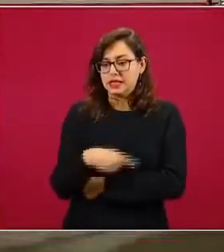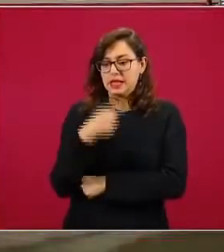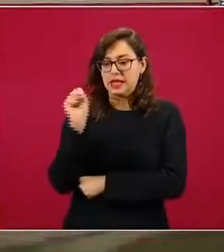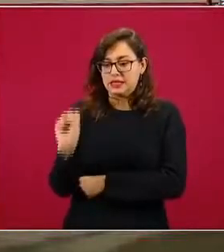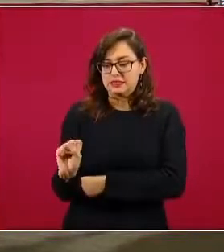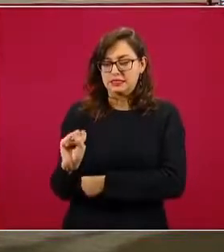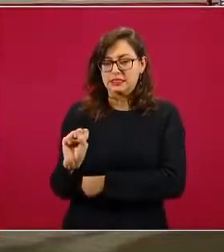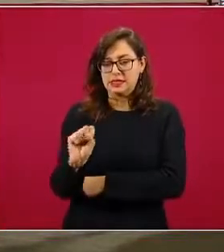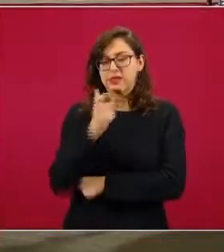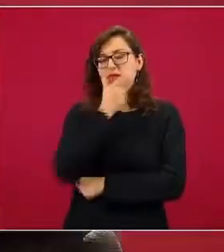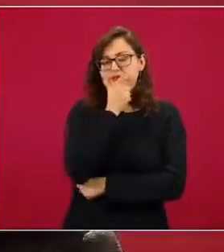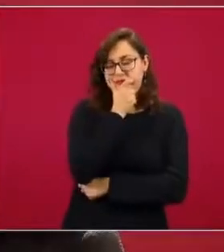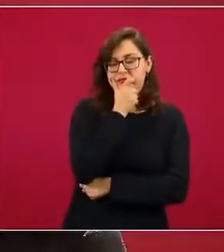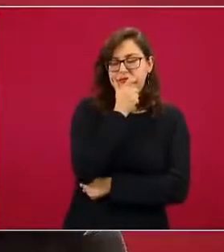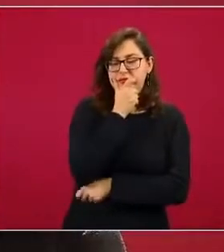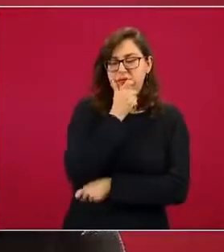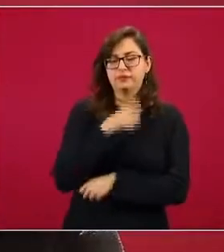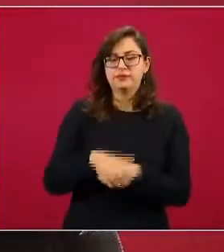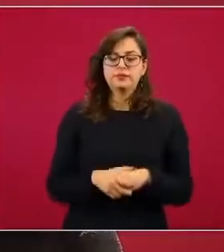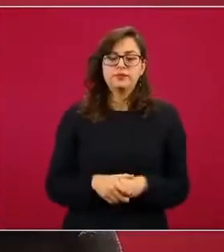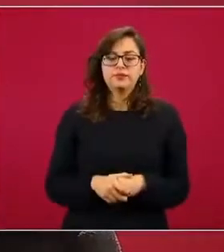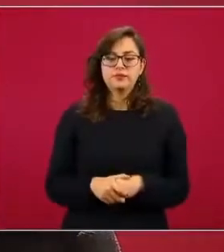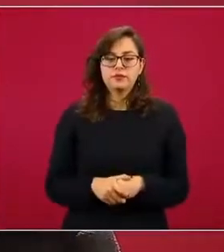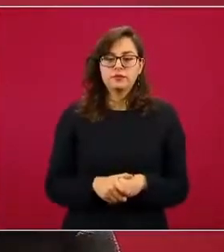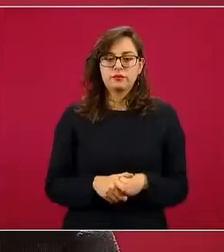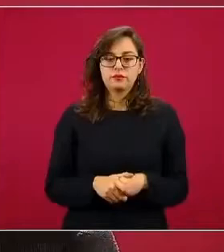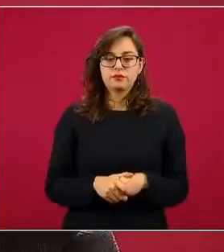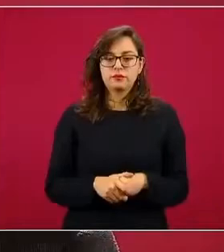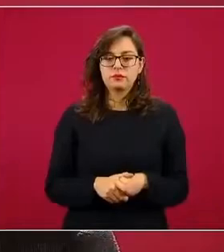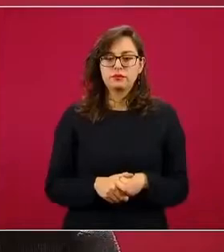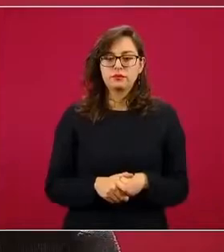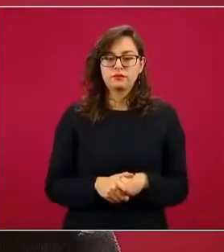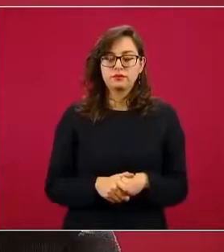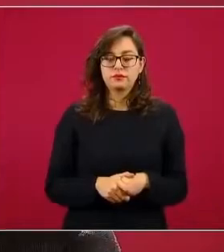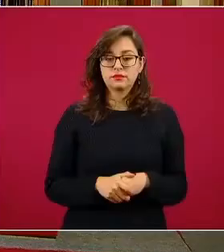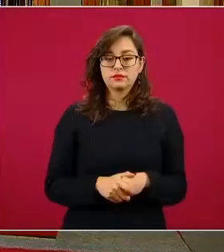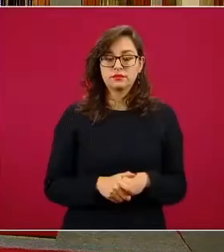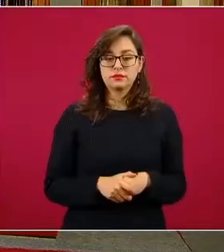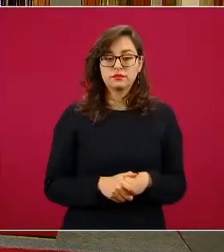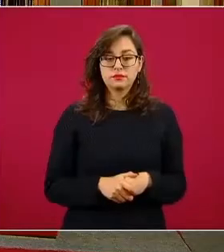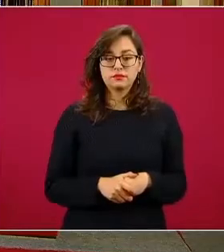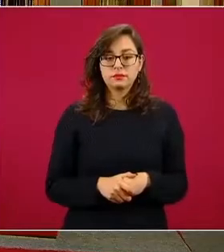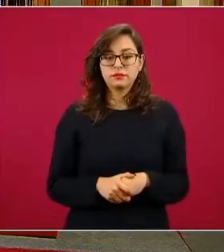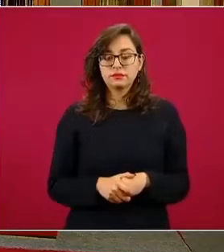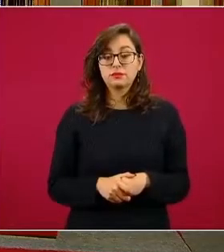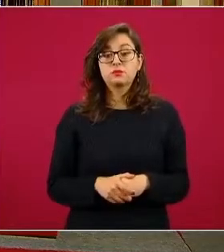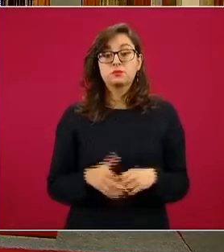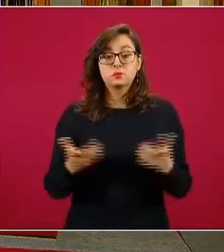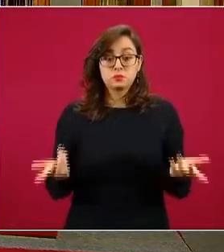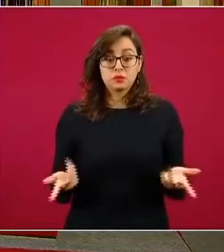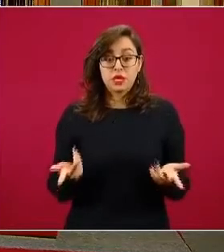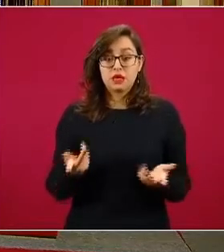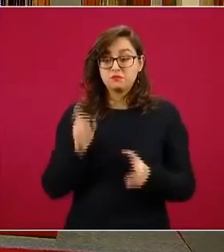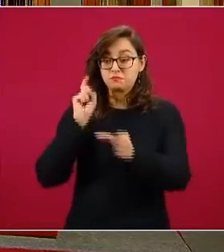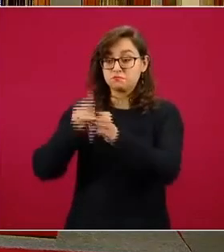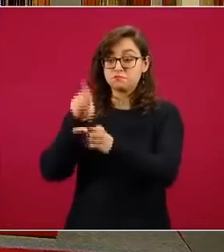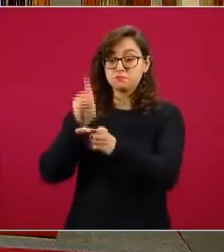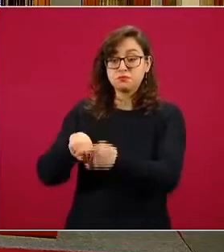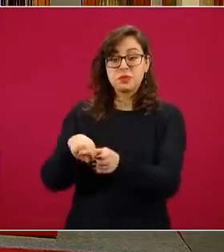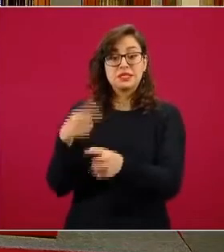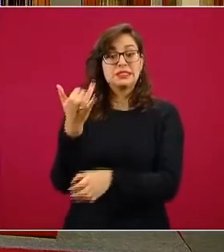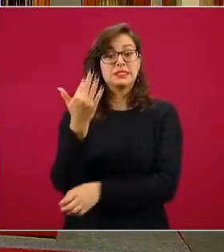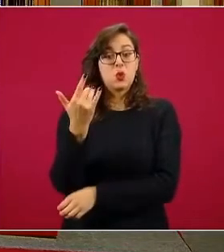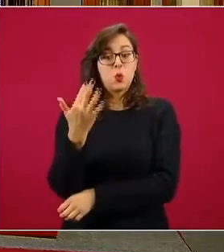PIC/S por sus siglas en inglés. Y este esquema, lo que es, participan 55